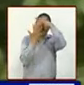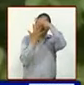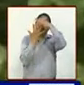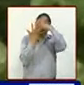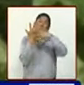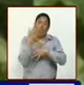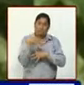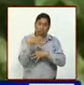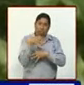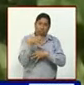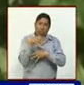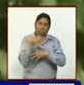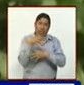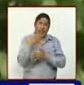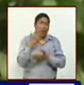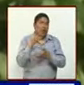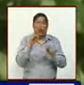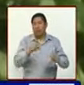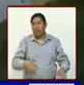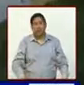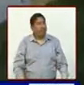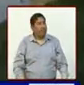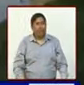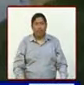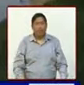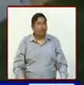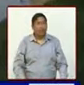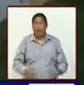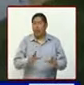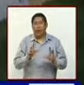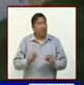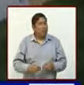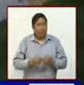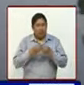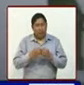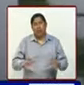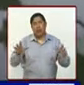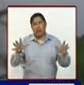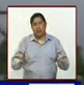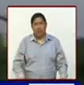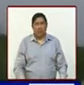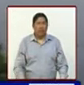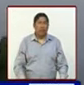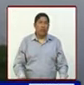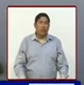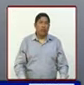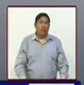recuperar. Ya no sirve. Ya no sirve. Pierde.